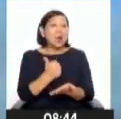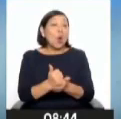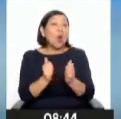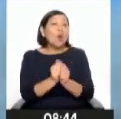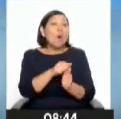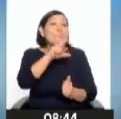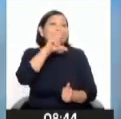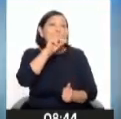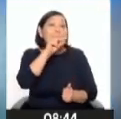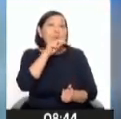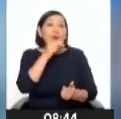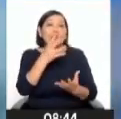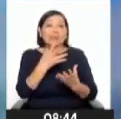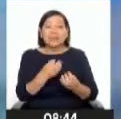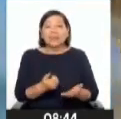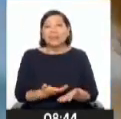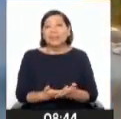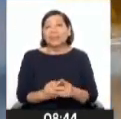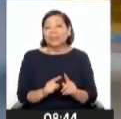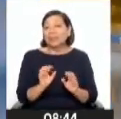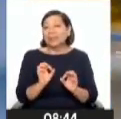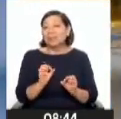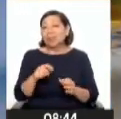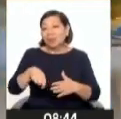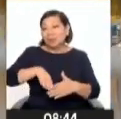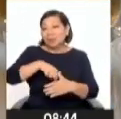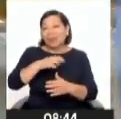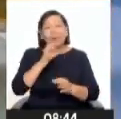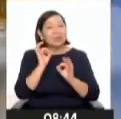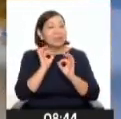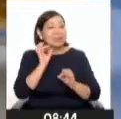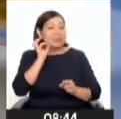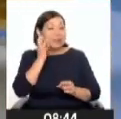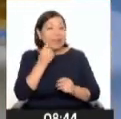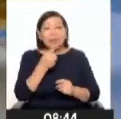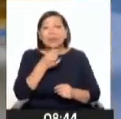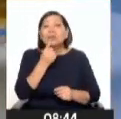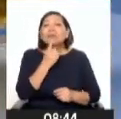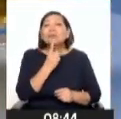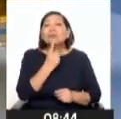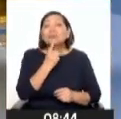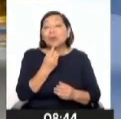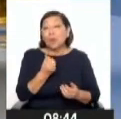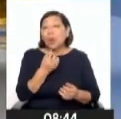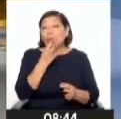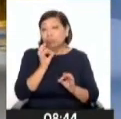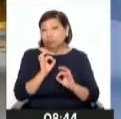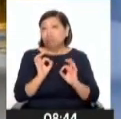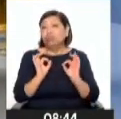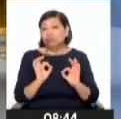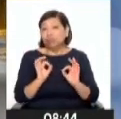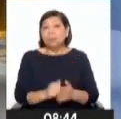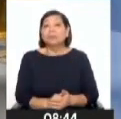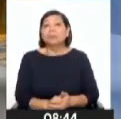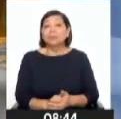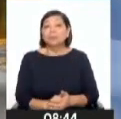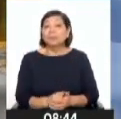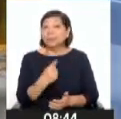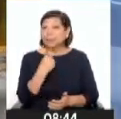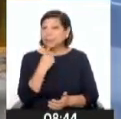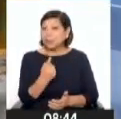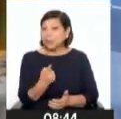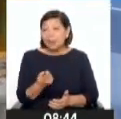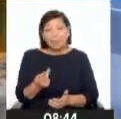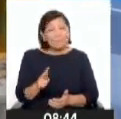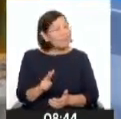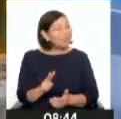sí, en el seco, ¿no? Las abuelitas, claro. La mamá que saben prepararlo perfectamente, da sabor, aparte que es muy nutritivo y por supuesto, como les digo,